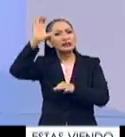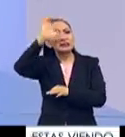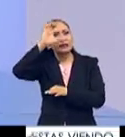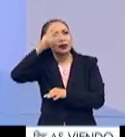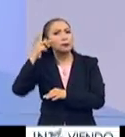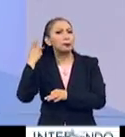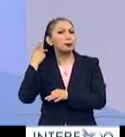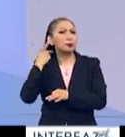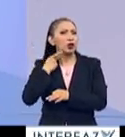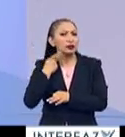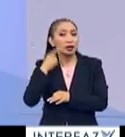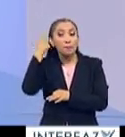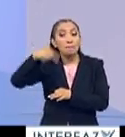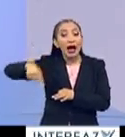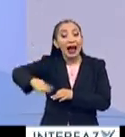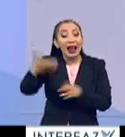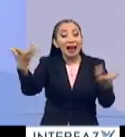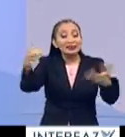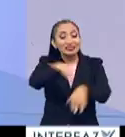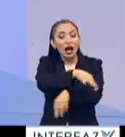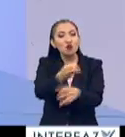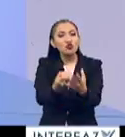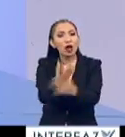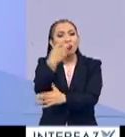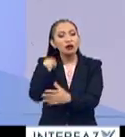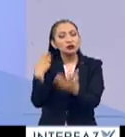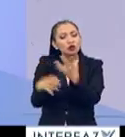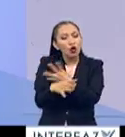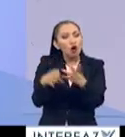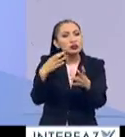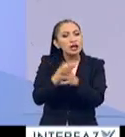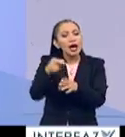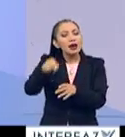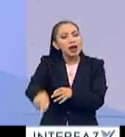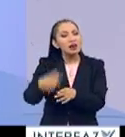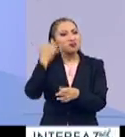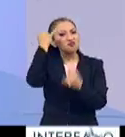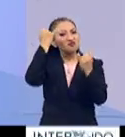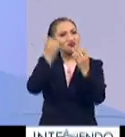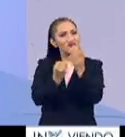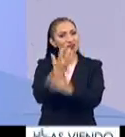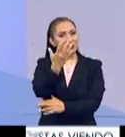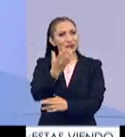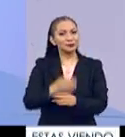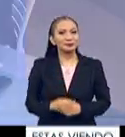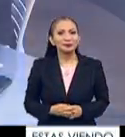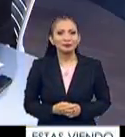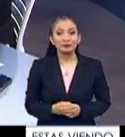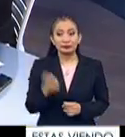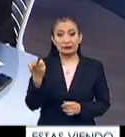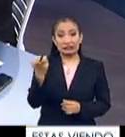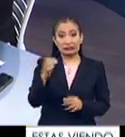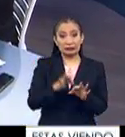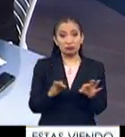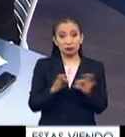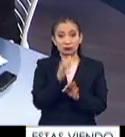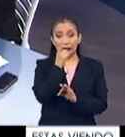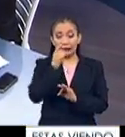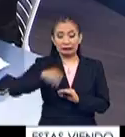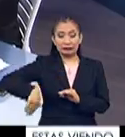ciencias políticas, para diseñar nuevos productos y tener productos de innovación. Y es importante lo que usted mencionó,